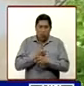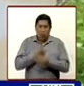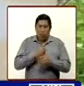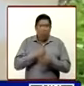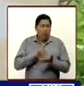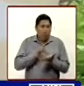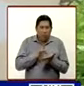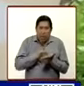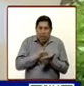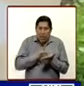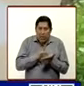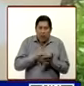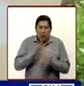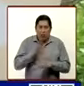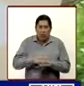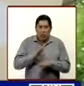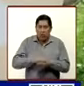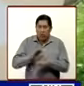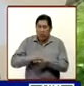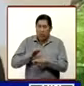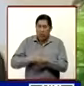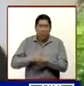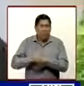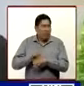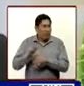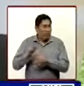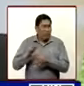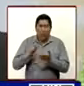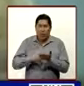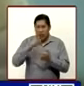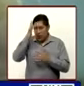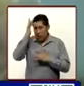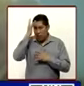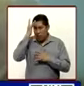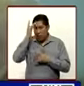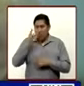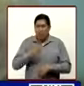para prevenir y precautelar, prevenir el ingreso de esta enfermedad.